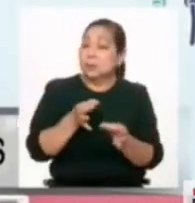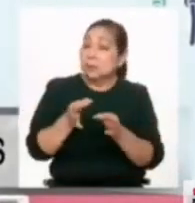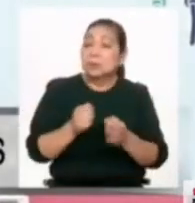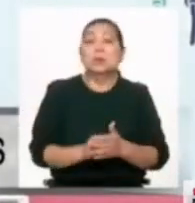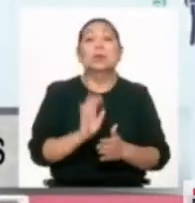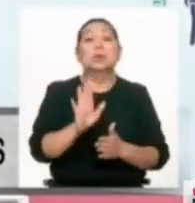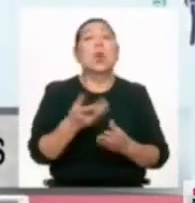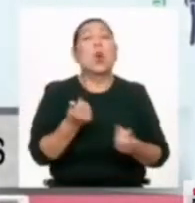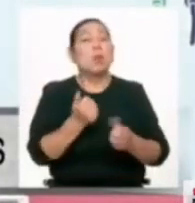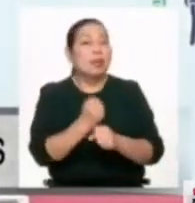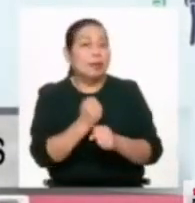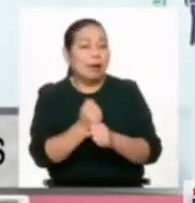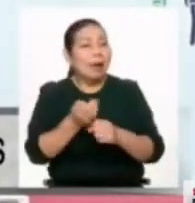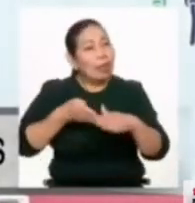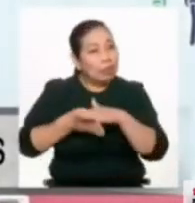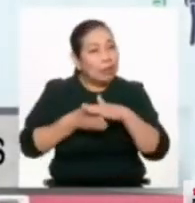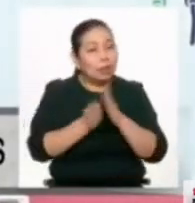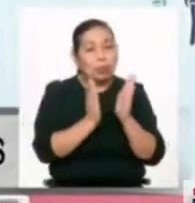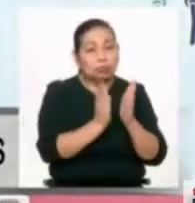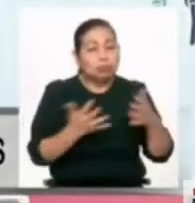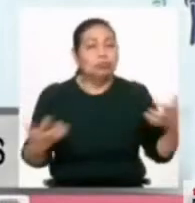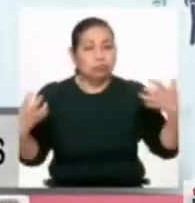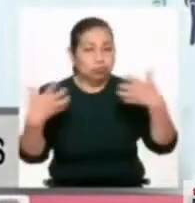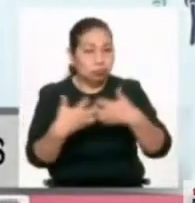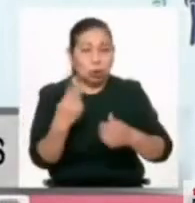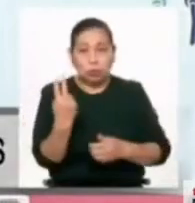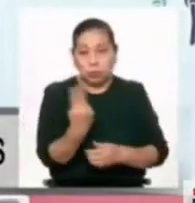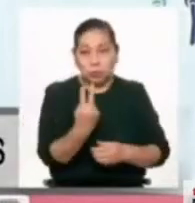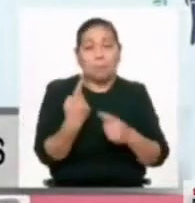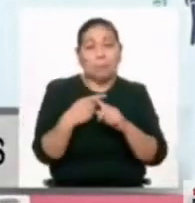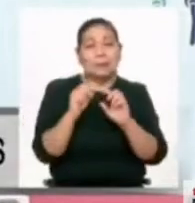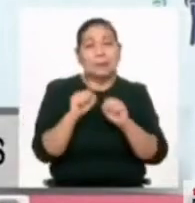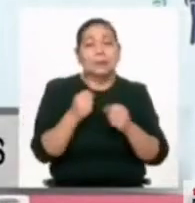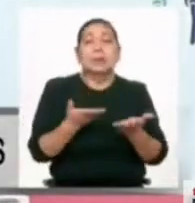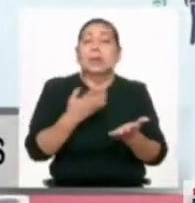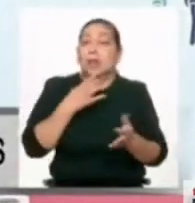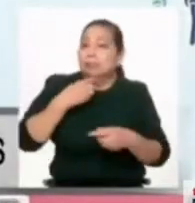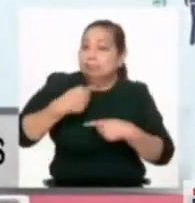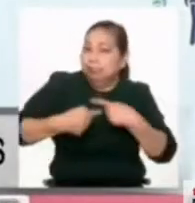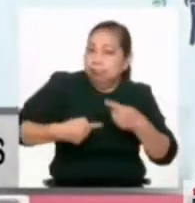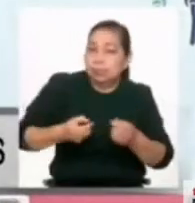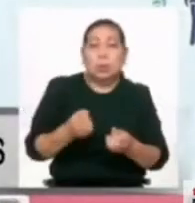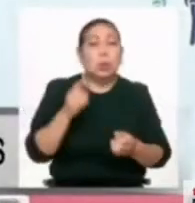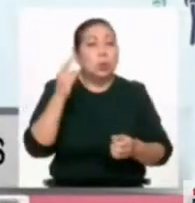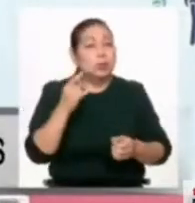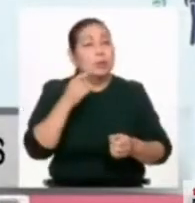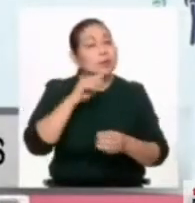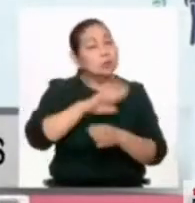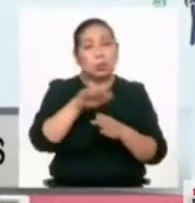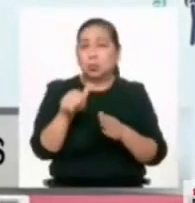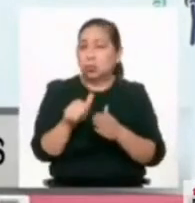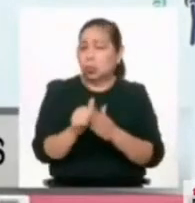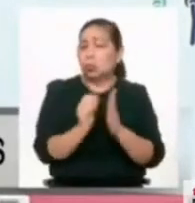intensificar sus actividades, coordinadas, por supuesto, para que la declaratoria de emergencia